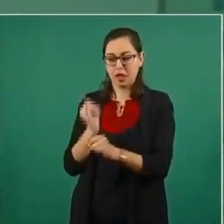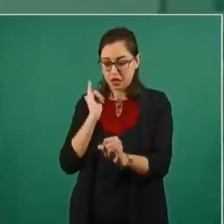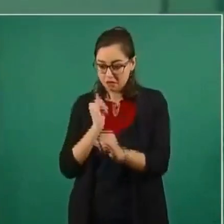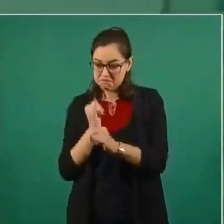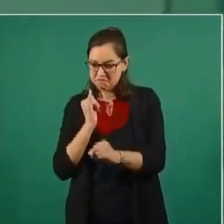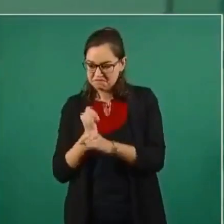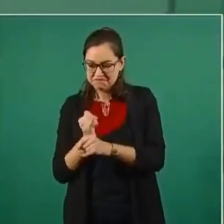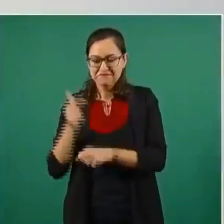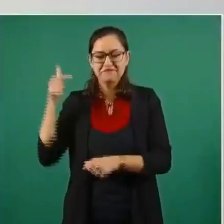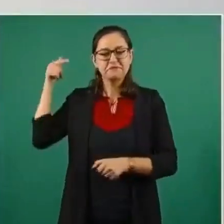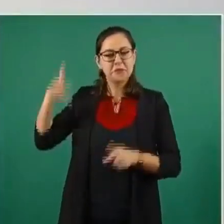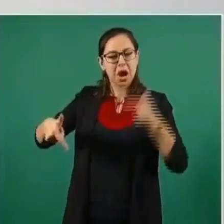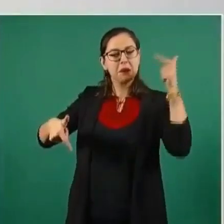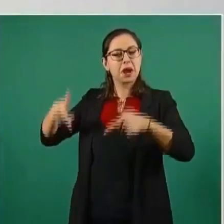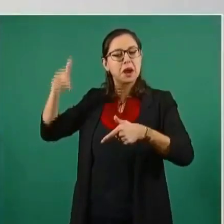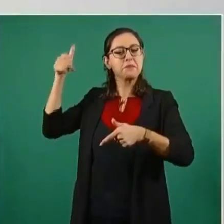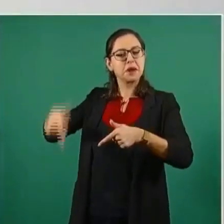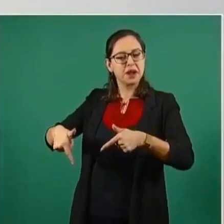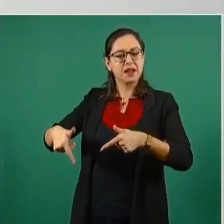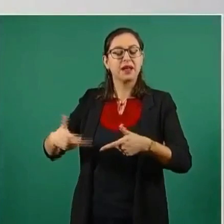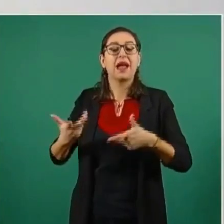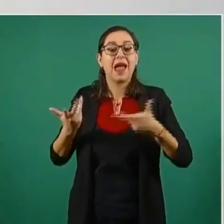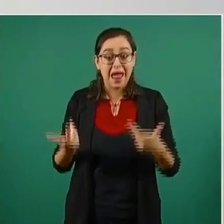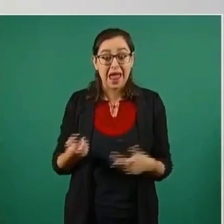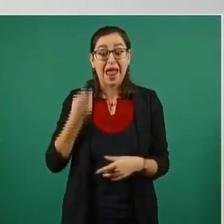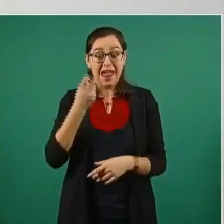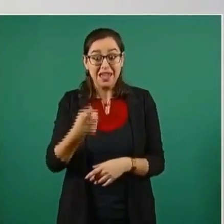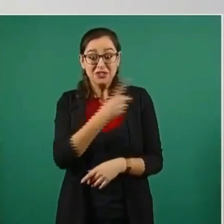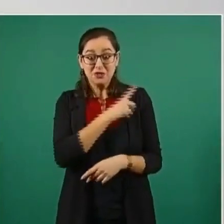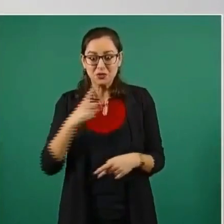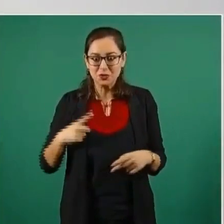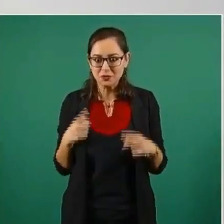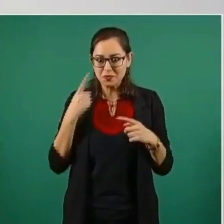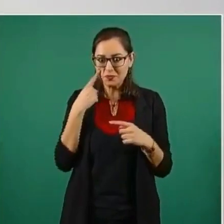internet, las noticias de las redes,